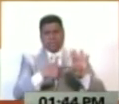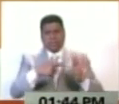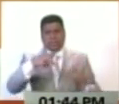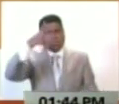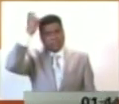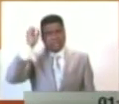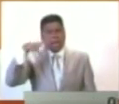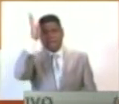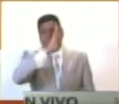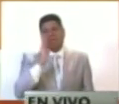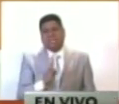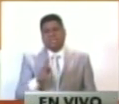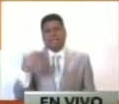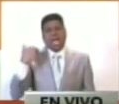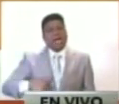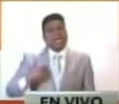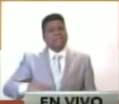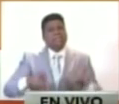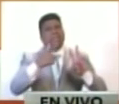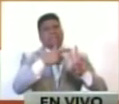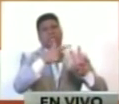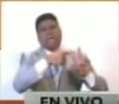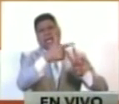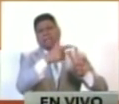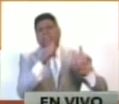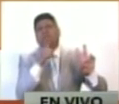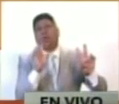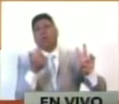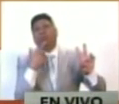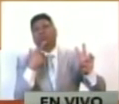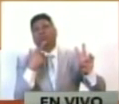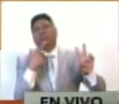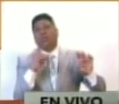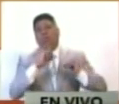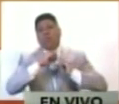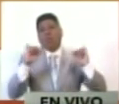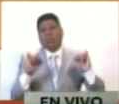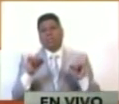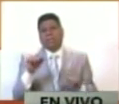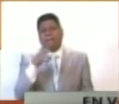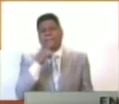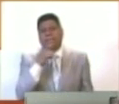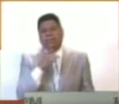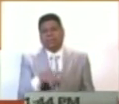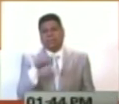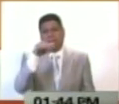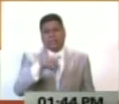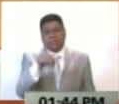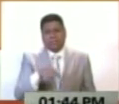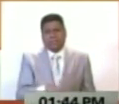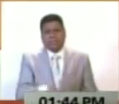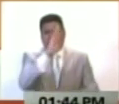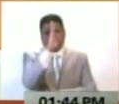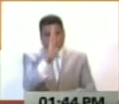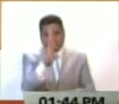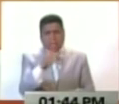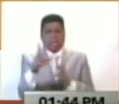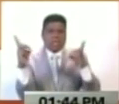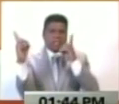Brasil, Argentina y el otro país. También una última pregunta ya a nivel local y enfocando el tema del